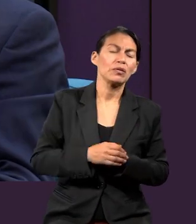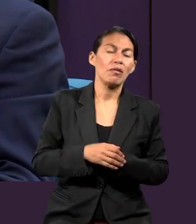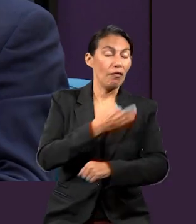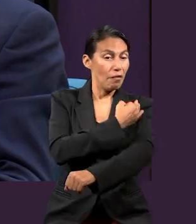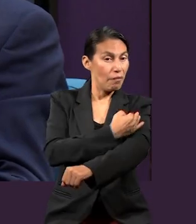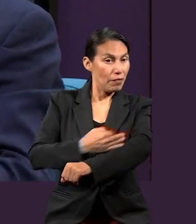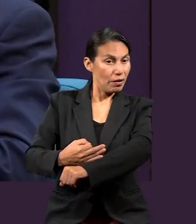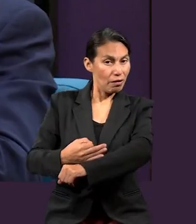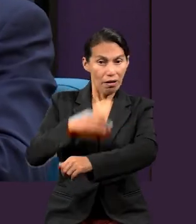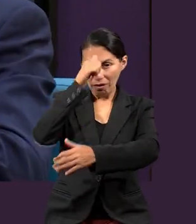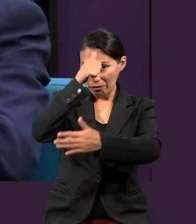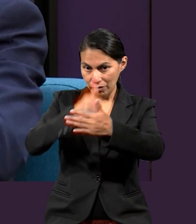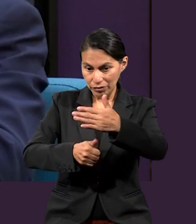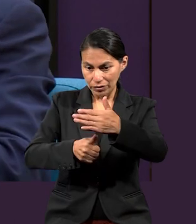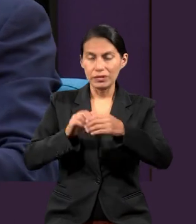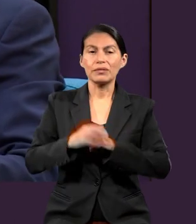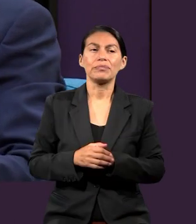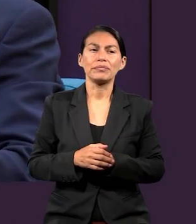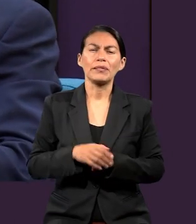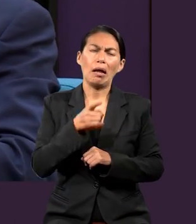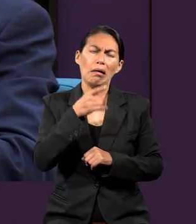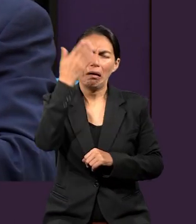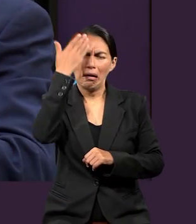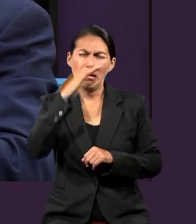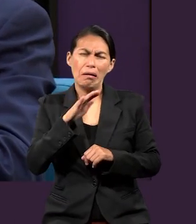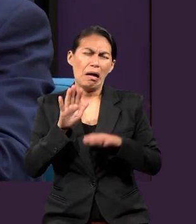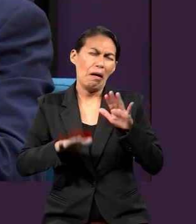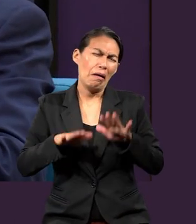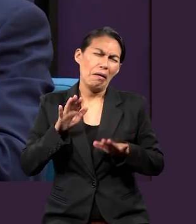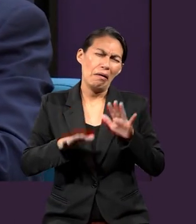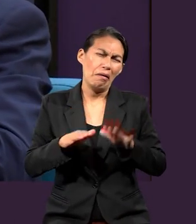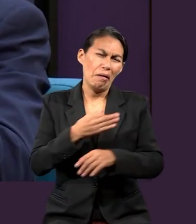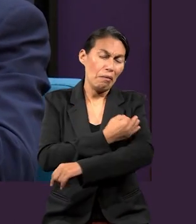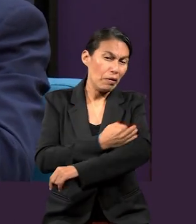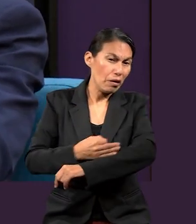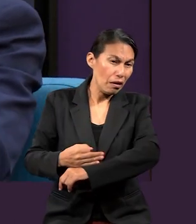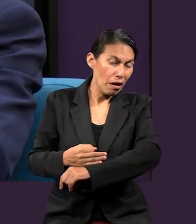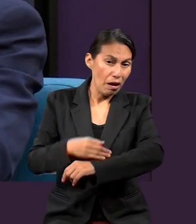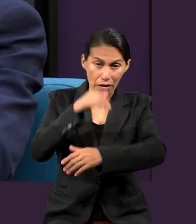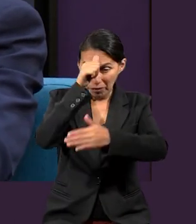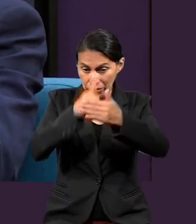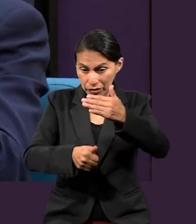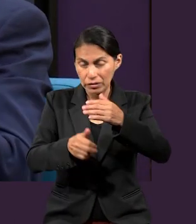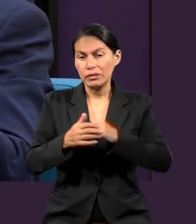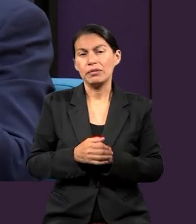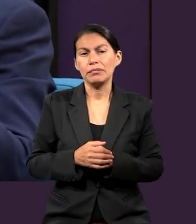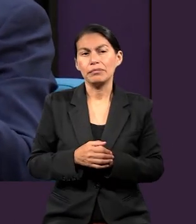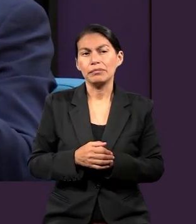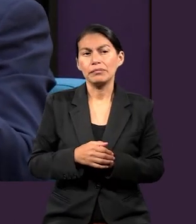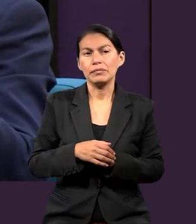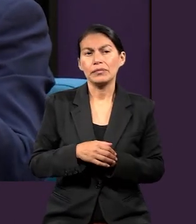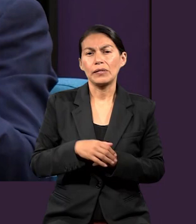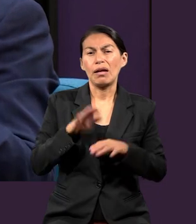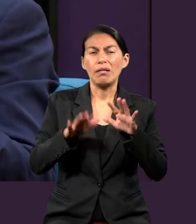fíjate que es curioso, mi familia siempre ha sido adventista. Pero tú sabes que a veces, porque la familia es adventista, veces uno no realmente.